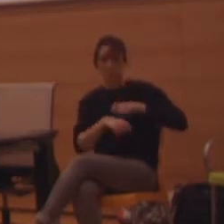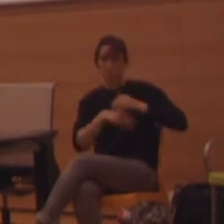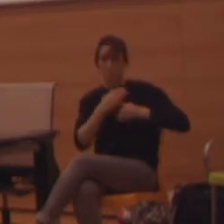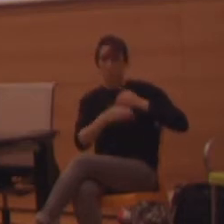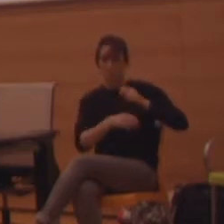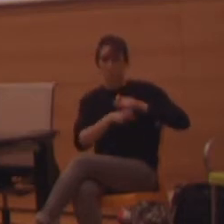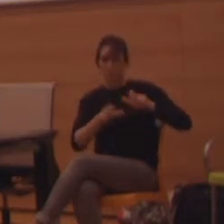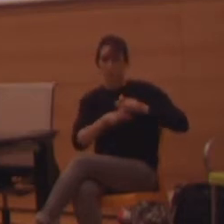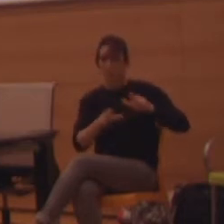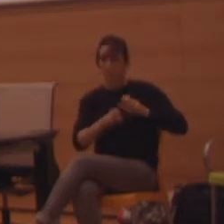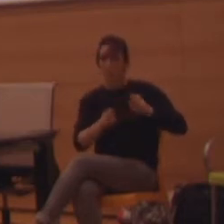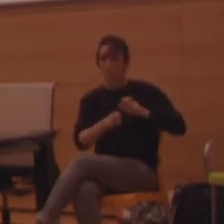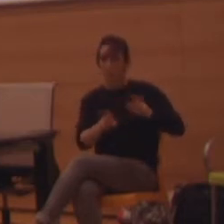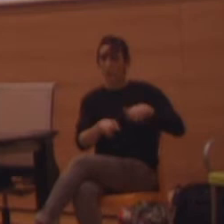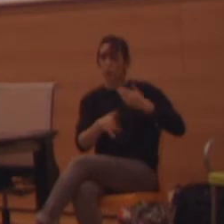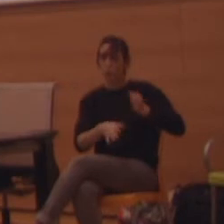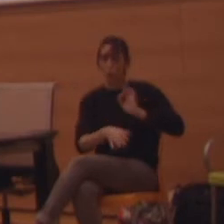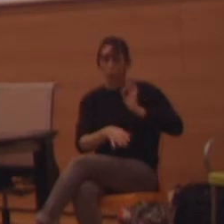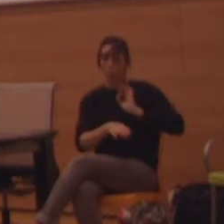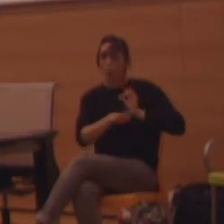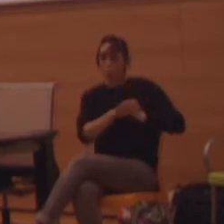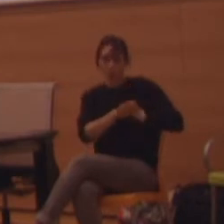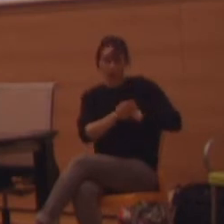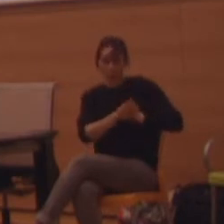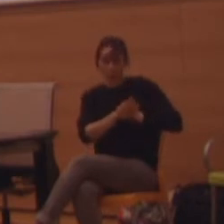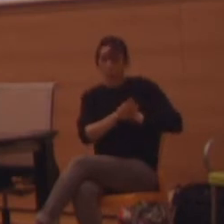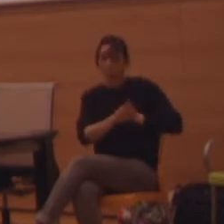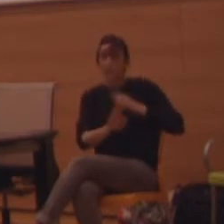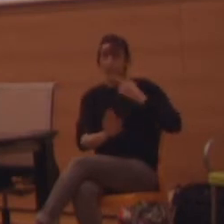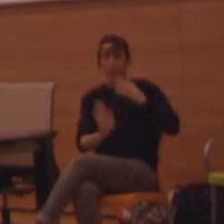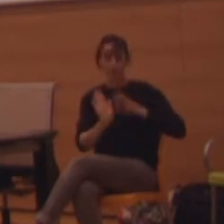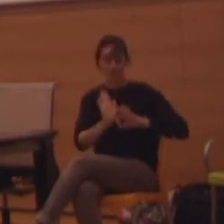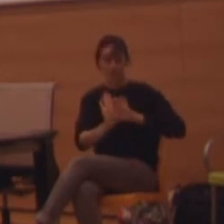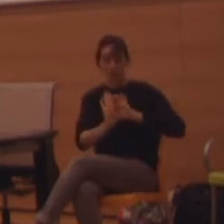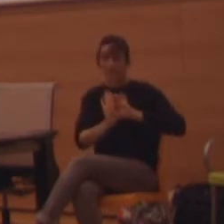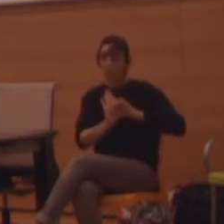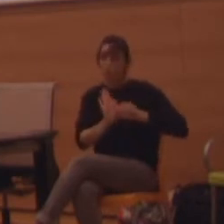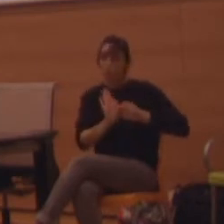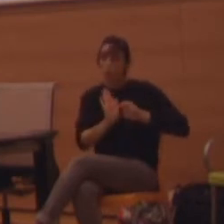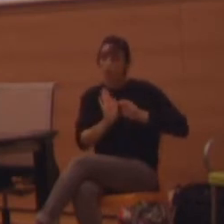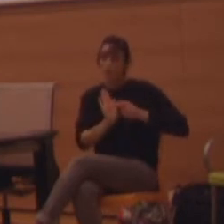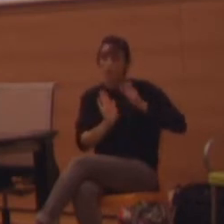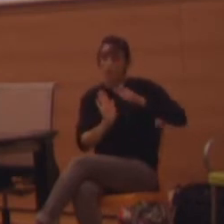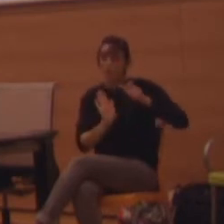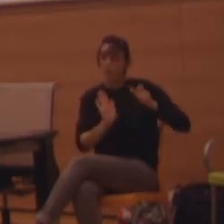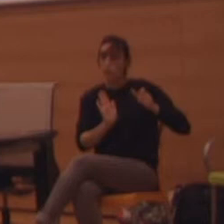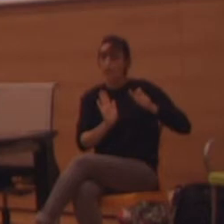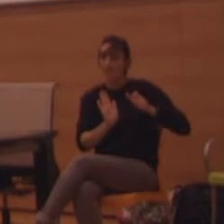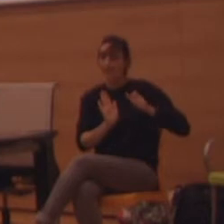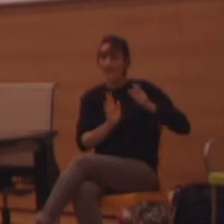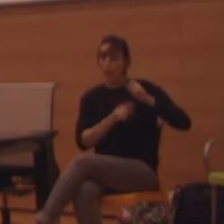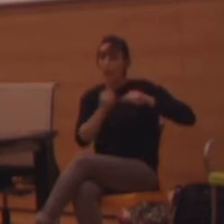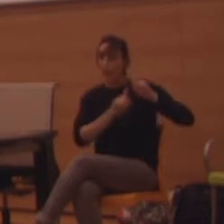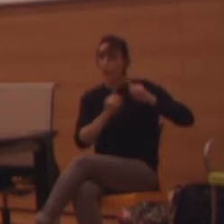de dolor en las úlceras, porque estas úlceras, aunque sean a veces úlceras muy aparatosas, como son personas que tienen neuropatías, suelen